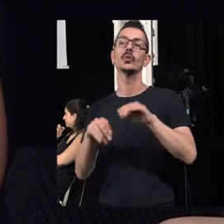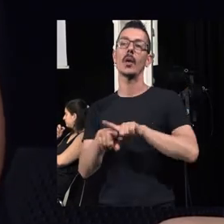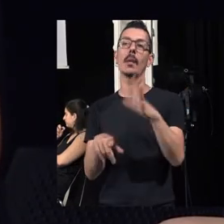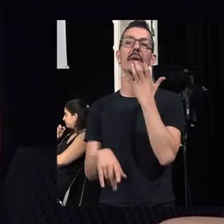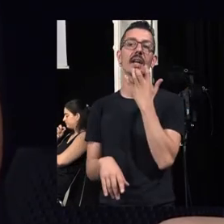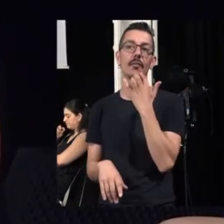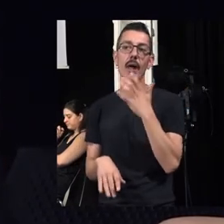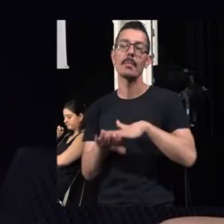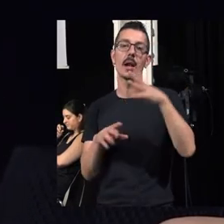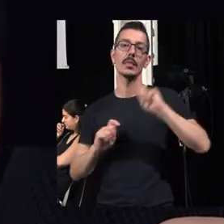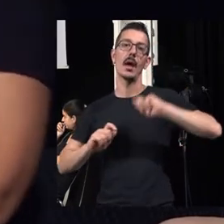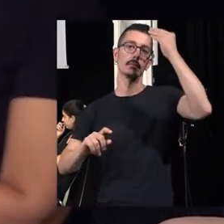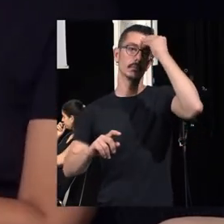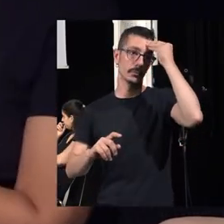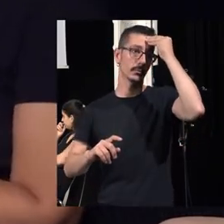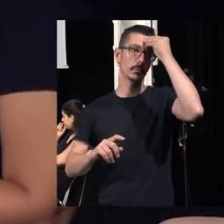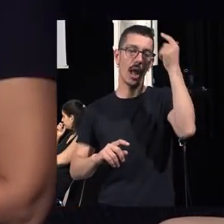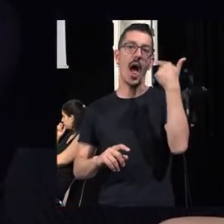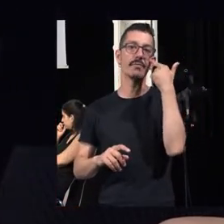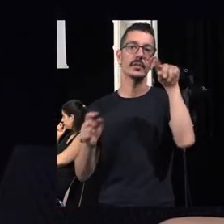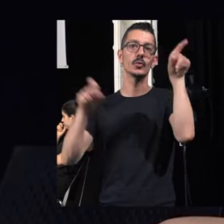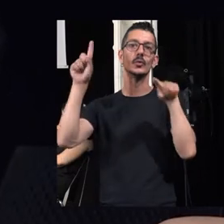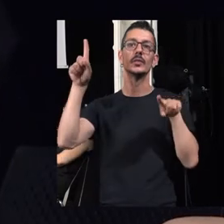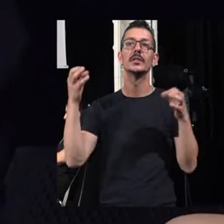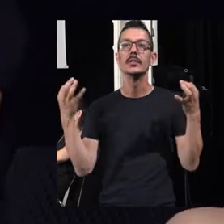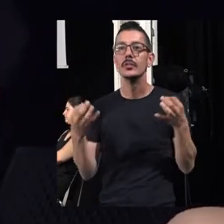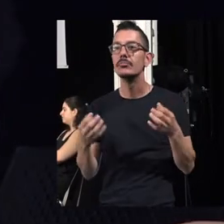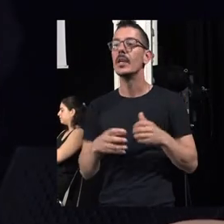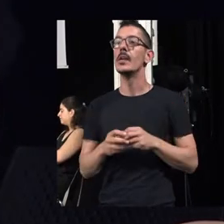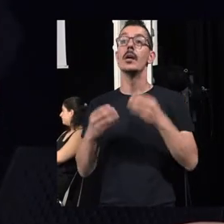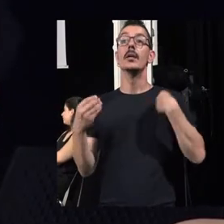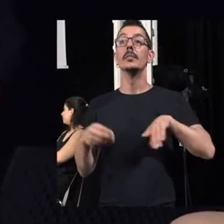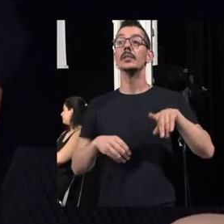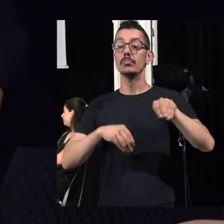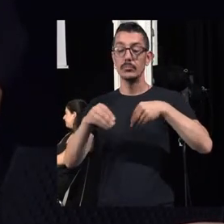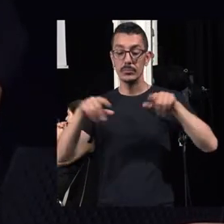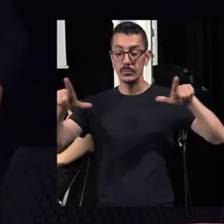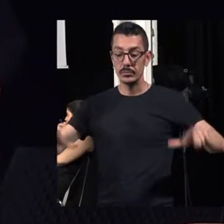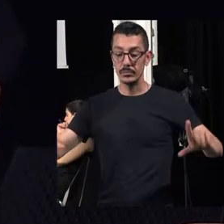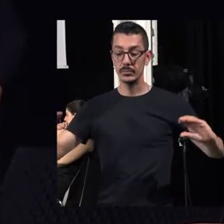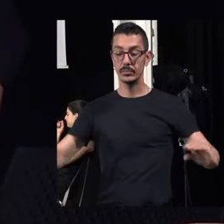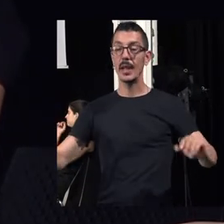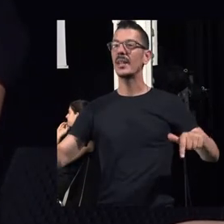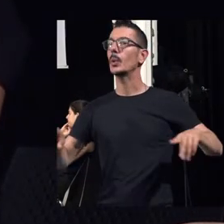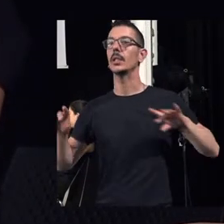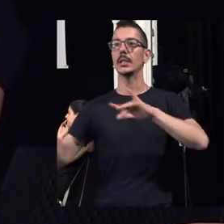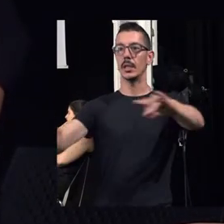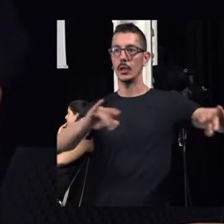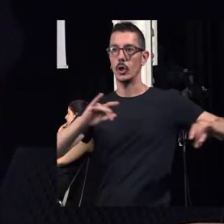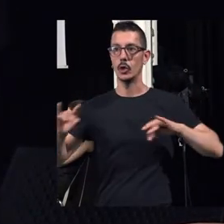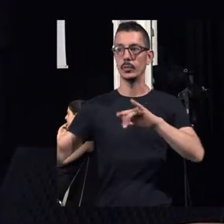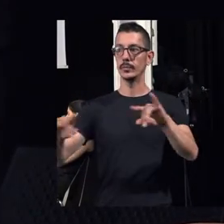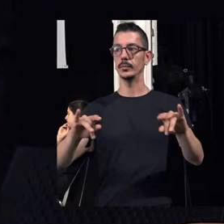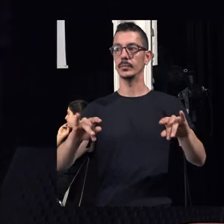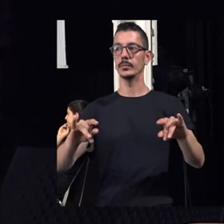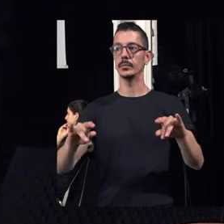metáfora para pensar estas cuestiones, ¿no? El tablero es el territorio.